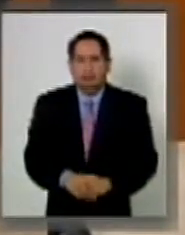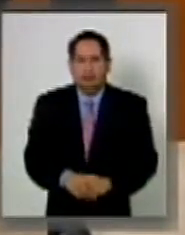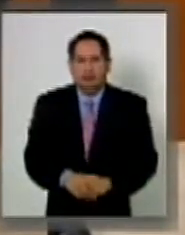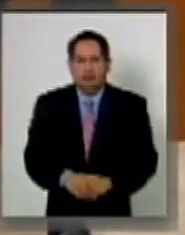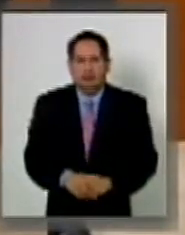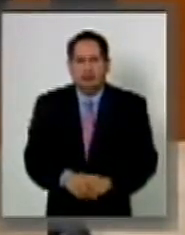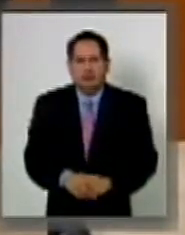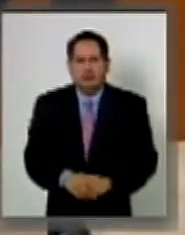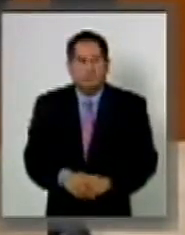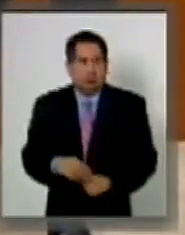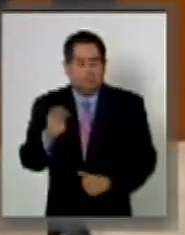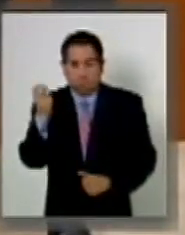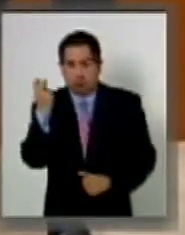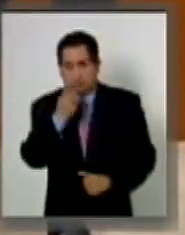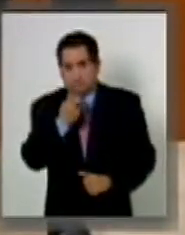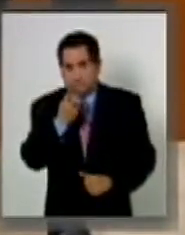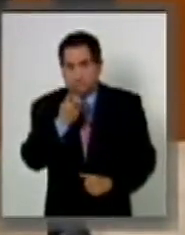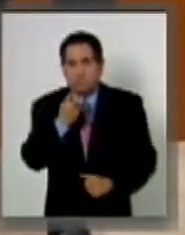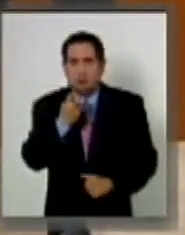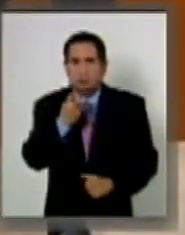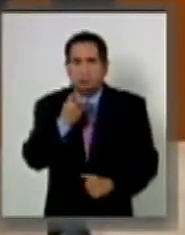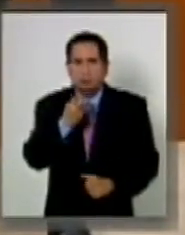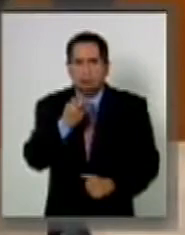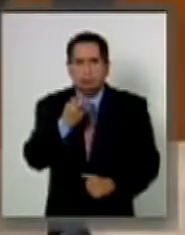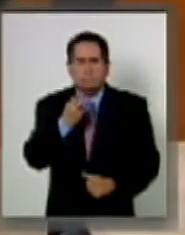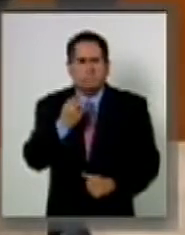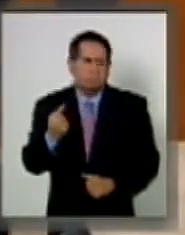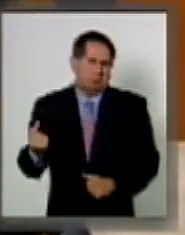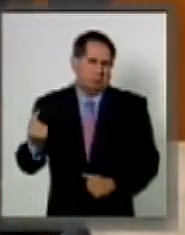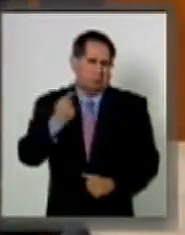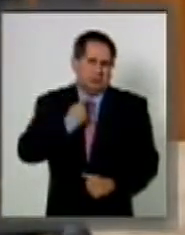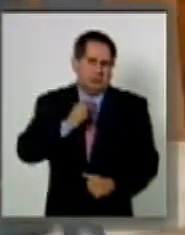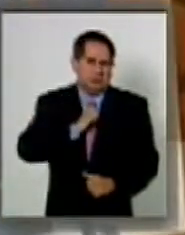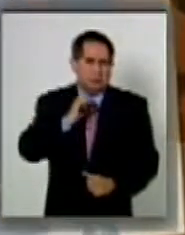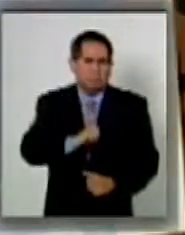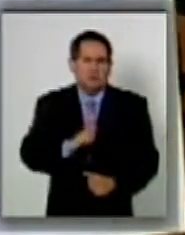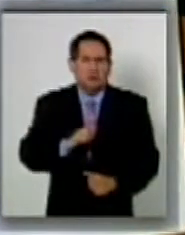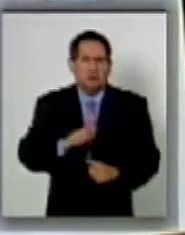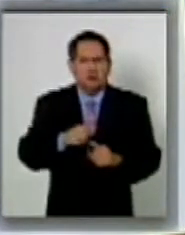Esta es el homicidio doloso per cápita